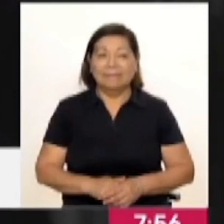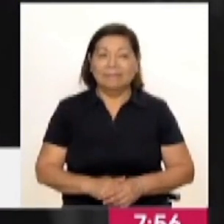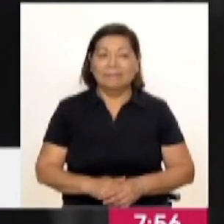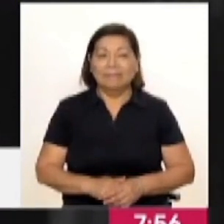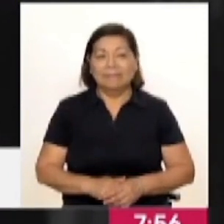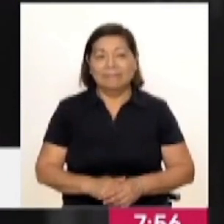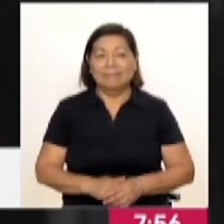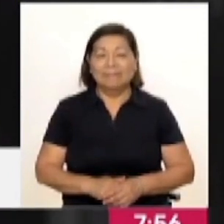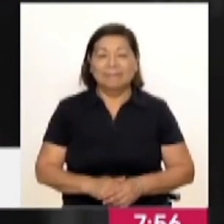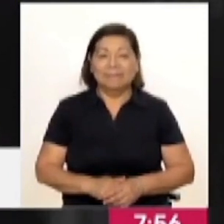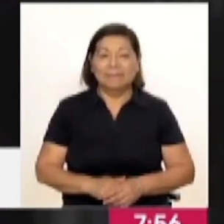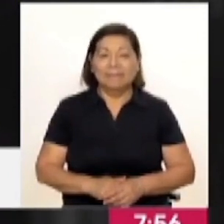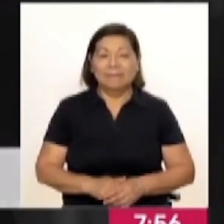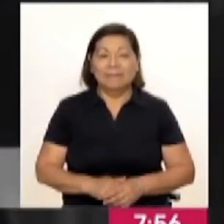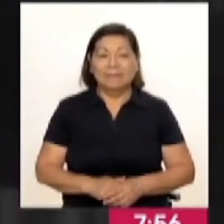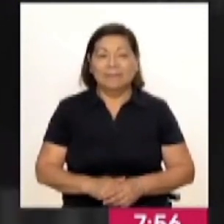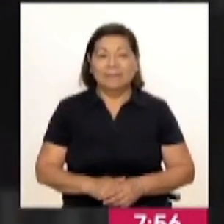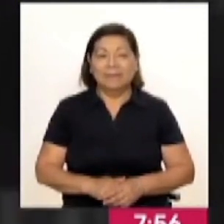personal